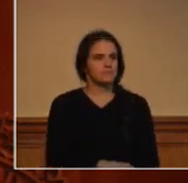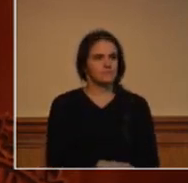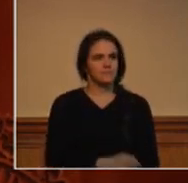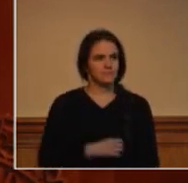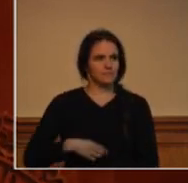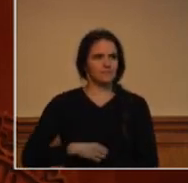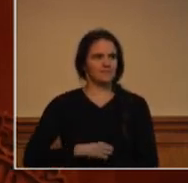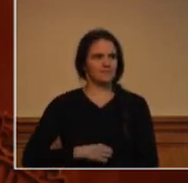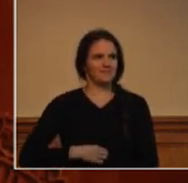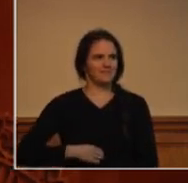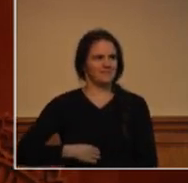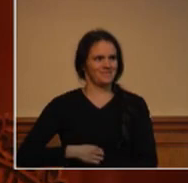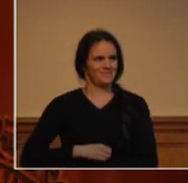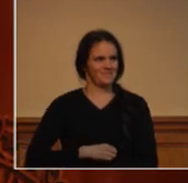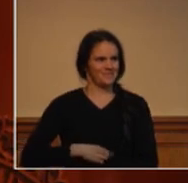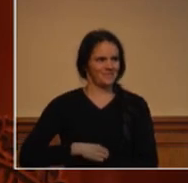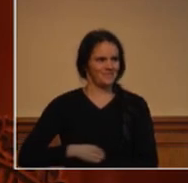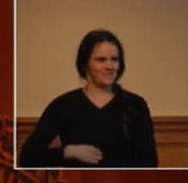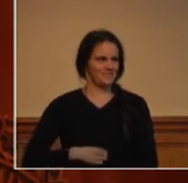Parece que no.